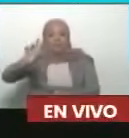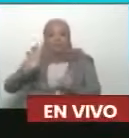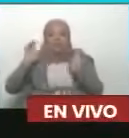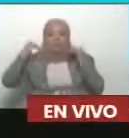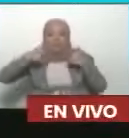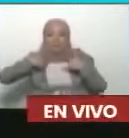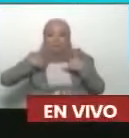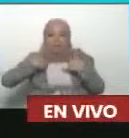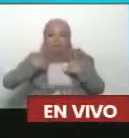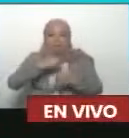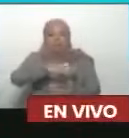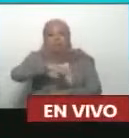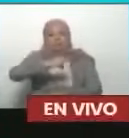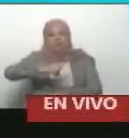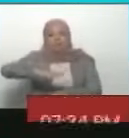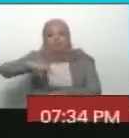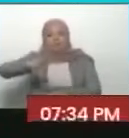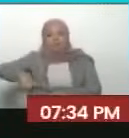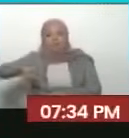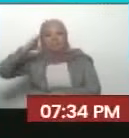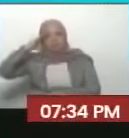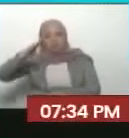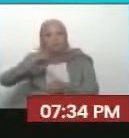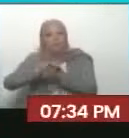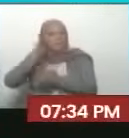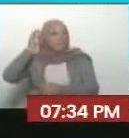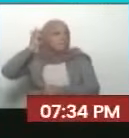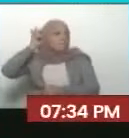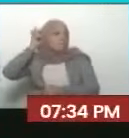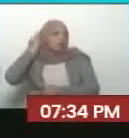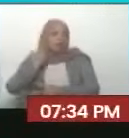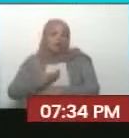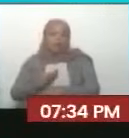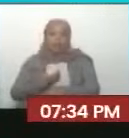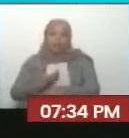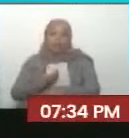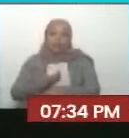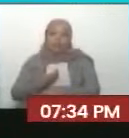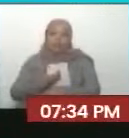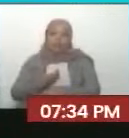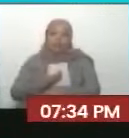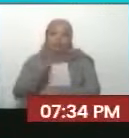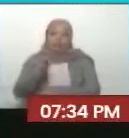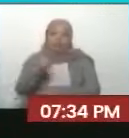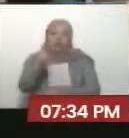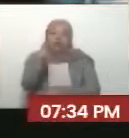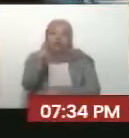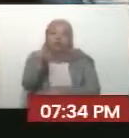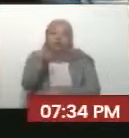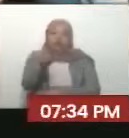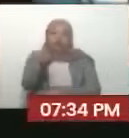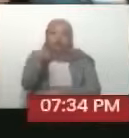Bueno, mi saludo a Joana Sánchez, alcaldesa de Turmero,